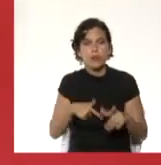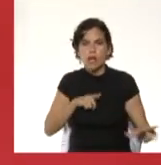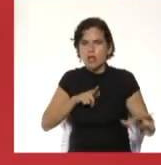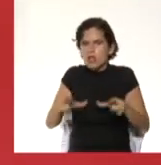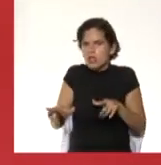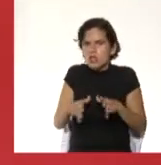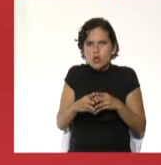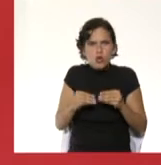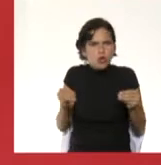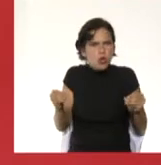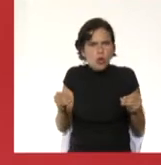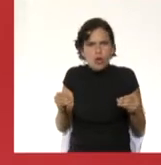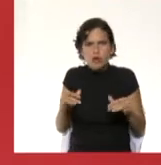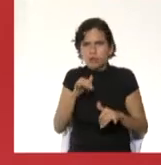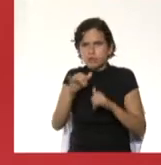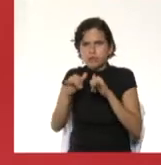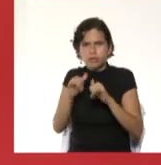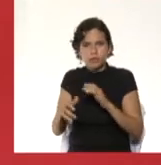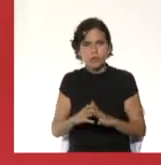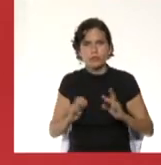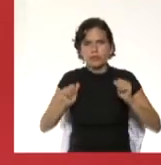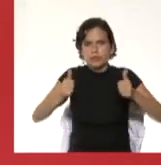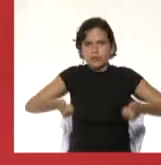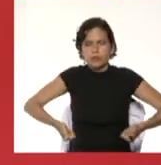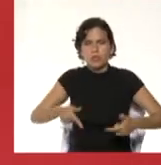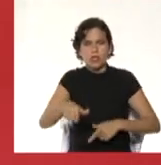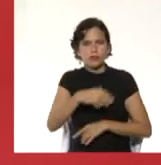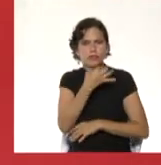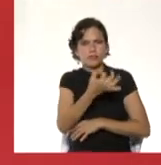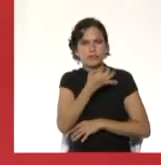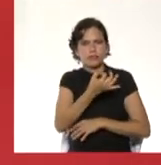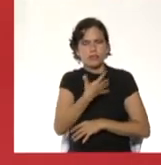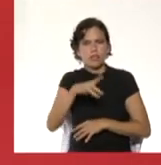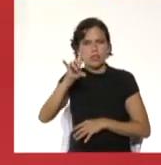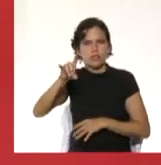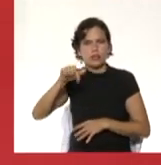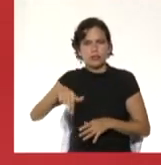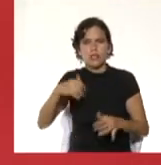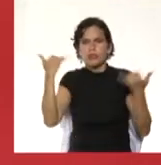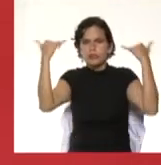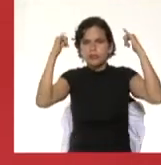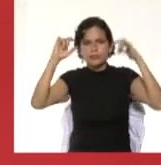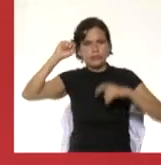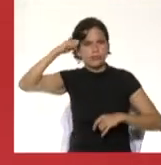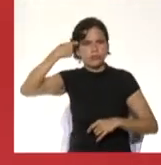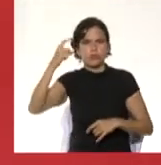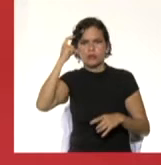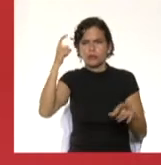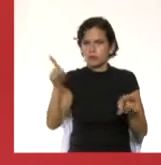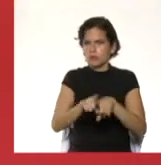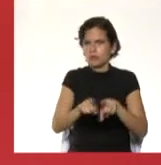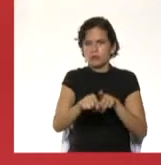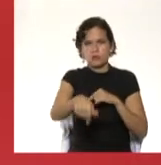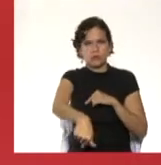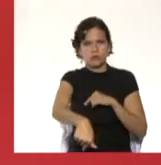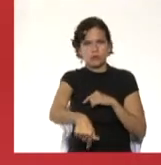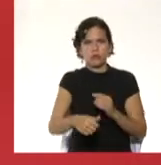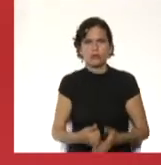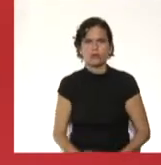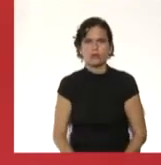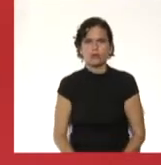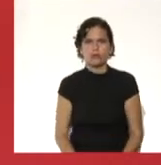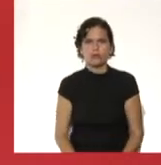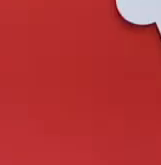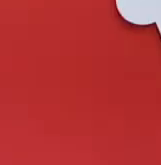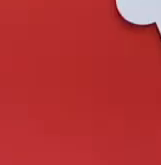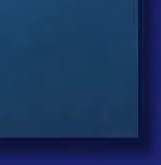tienen todas nuestras coordenadas, damos inicio a esta tarde del día de hoy con qué se celebra, qué se recuerda o qué se conmemora